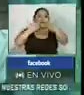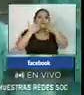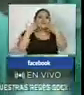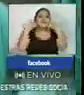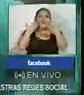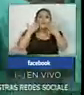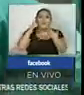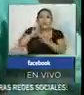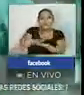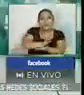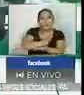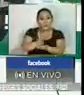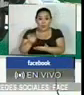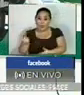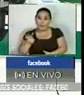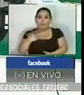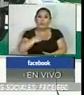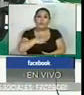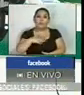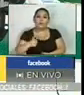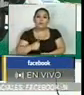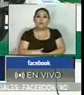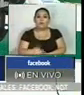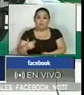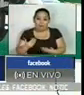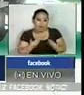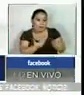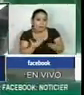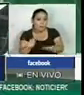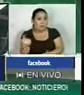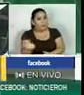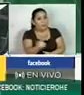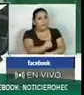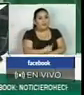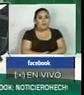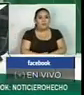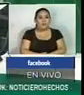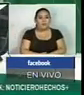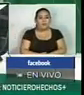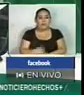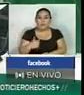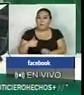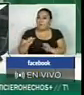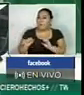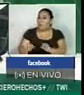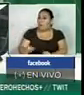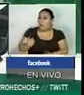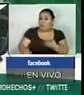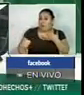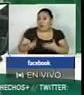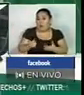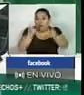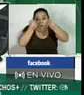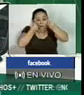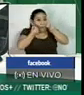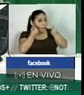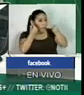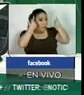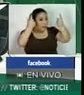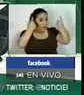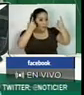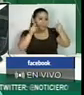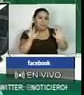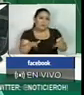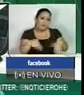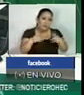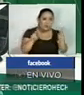compartiendo algo que nos gusta a las dos, verdad, ayudar a los demás. Quizás no se les va a poder dar una sorpresa así grande por